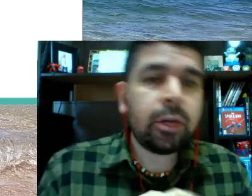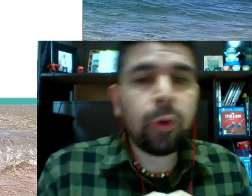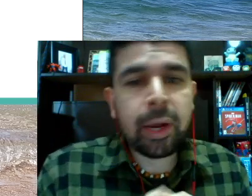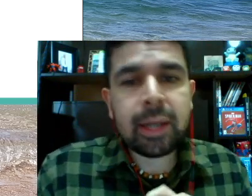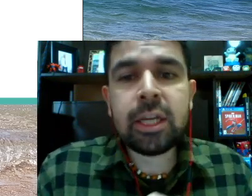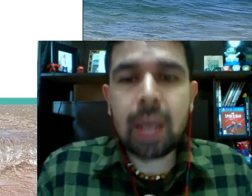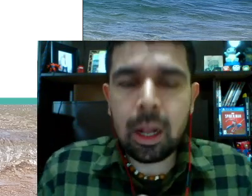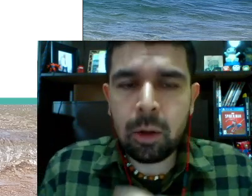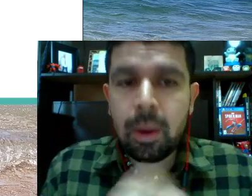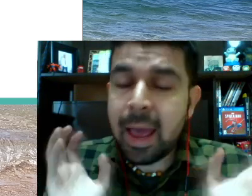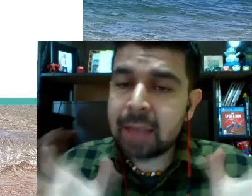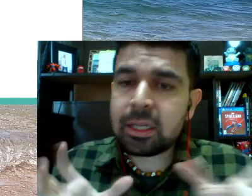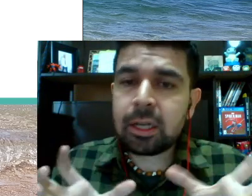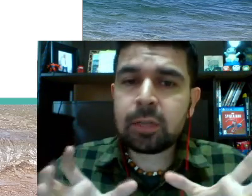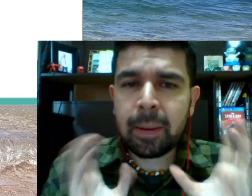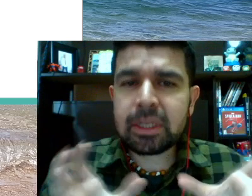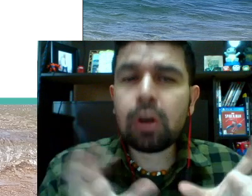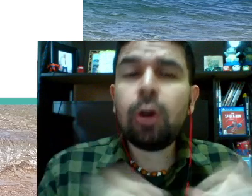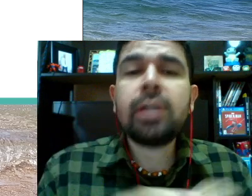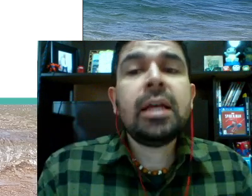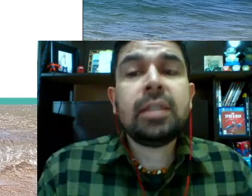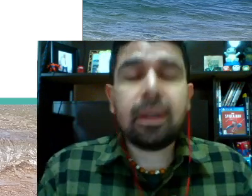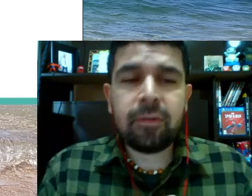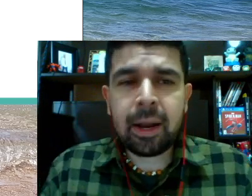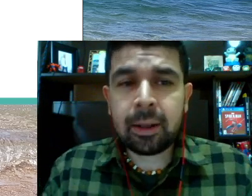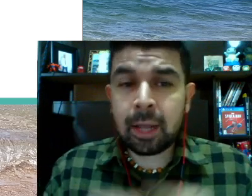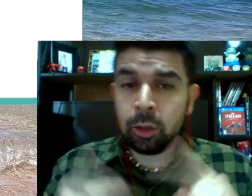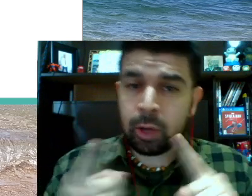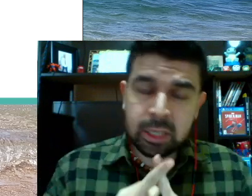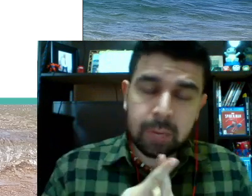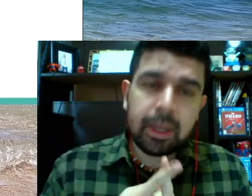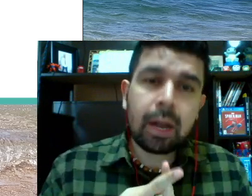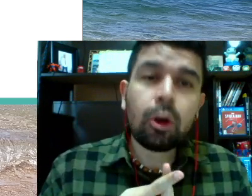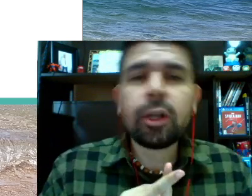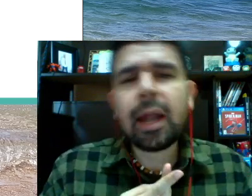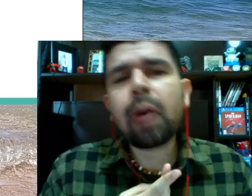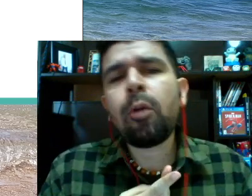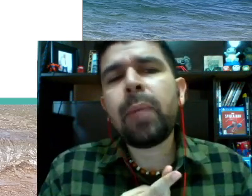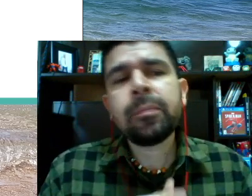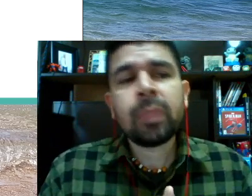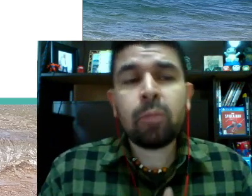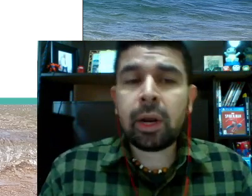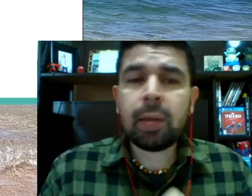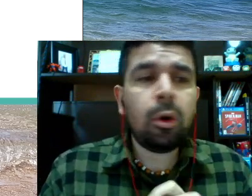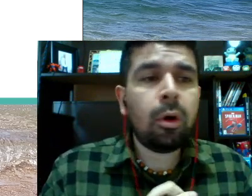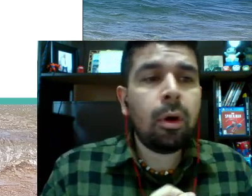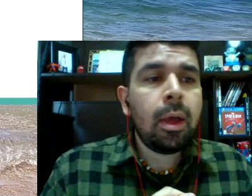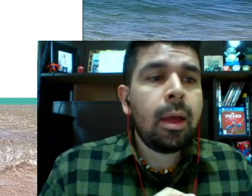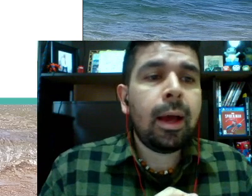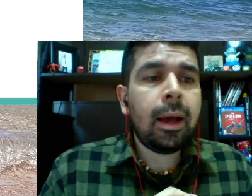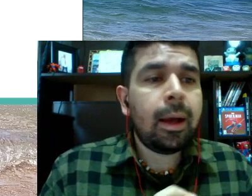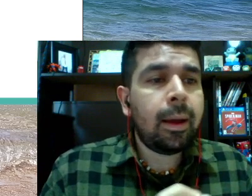green yellow estas palabras de colores se refieren tanto a describir el color de la ropa por ejemplo